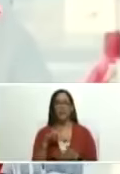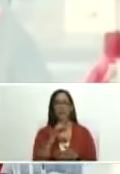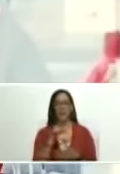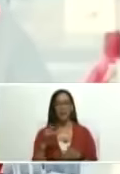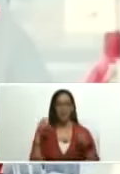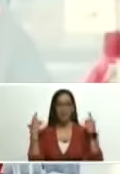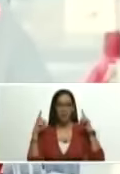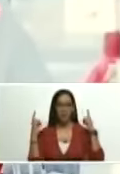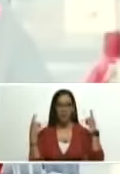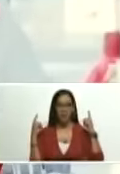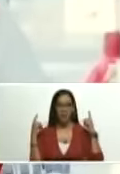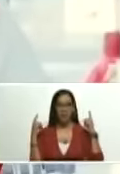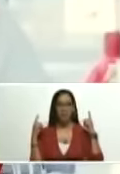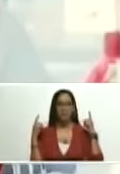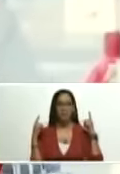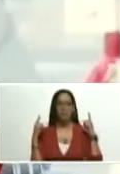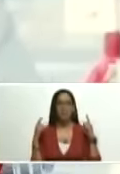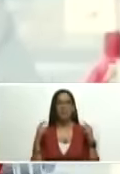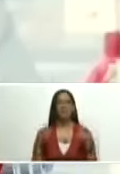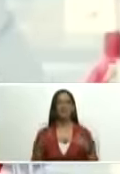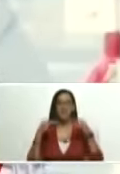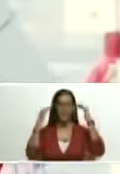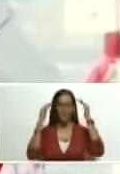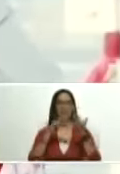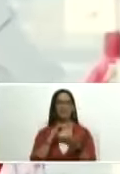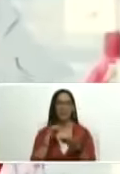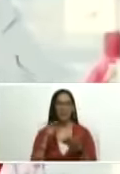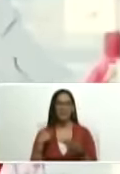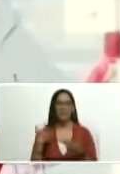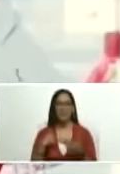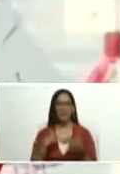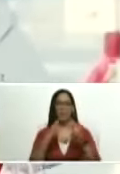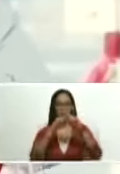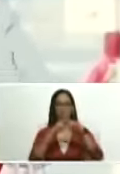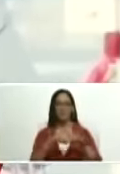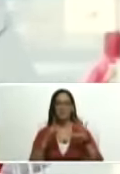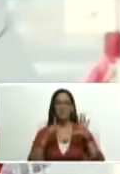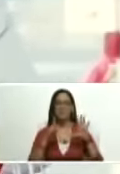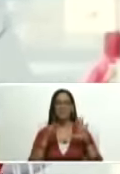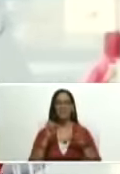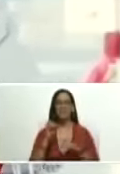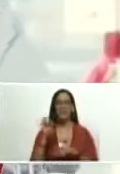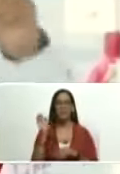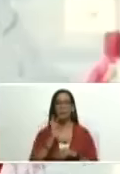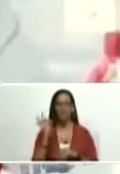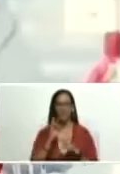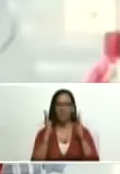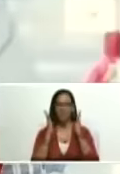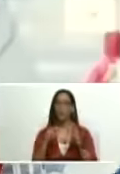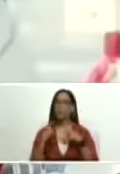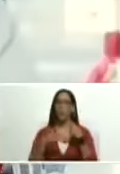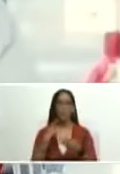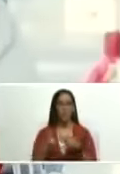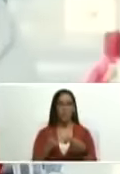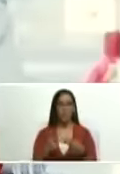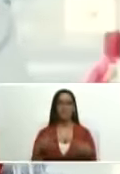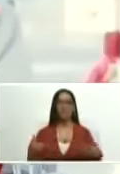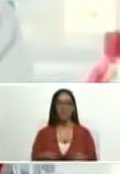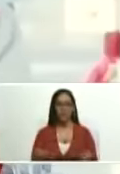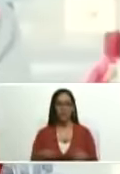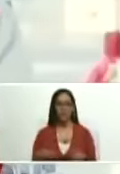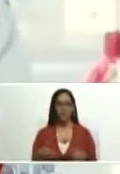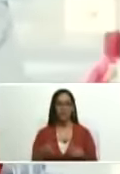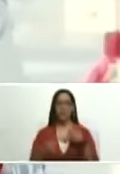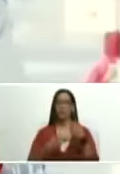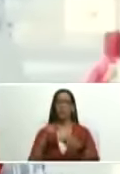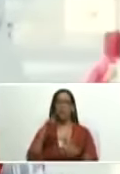Guaira, que si a nivel nacional tenemos un promedio del 70% atendiéndolo todos los días, echándole pierna. Yo todos